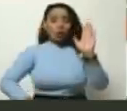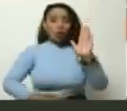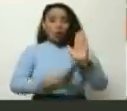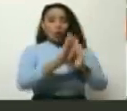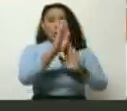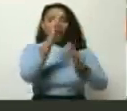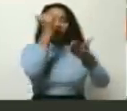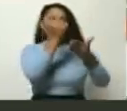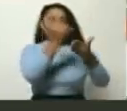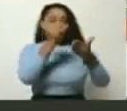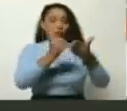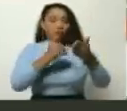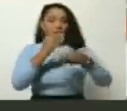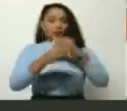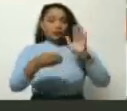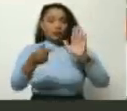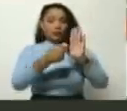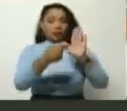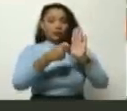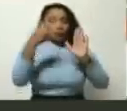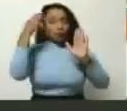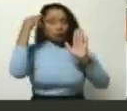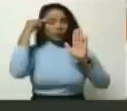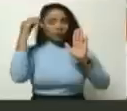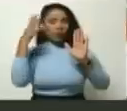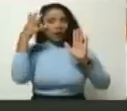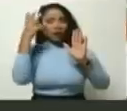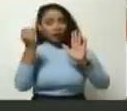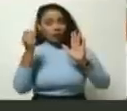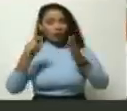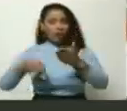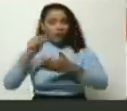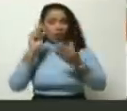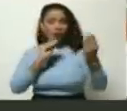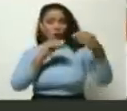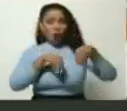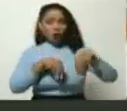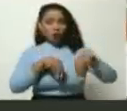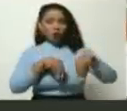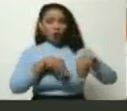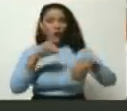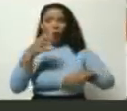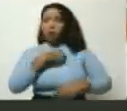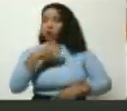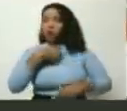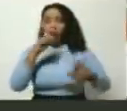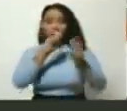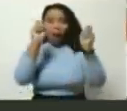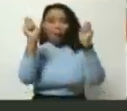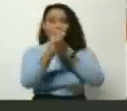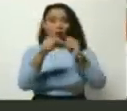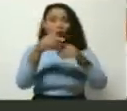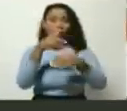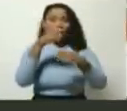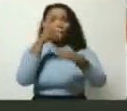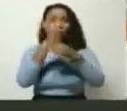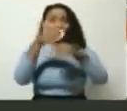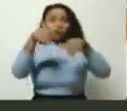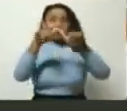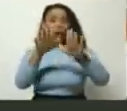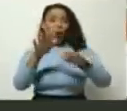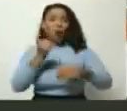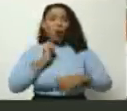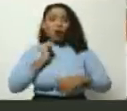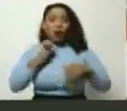la agenda contenida en el memorando de entendimiento no podrá ser condicionado, suspendido o retrasado por